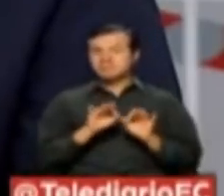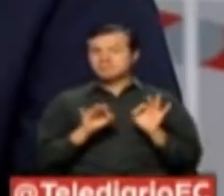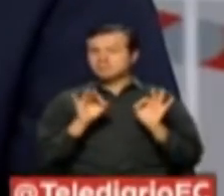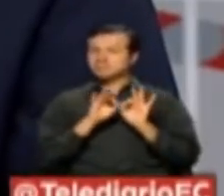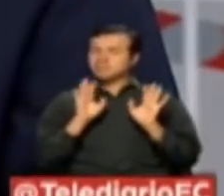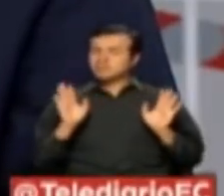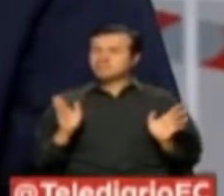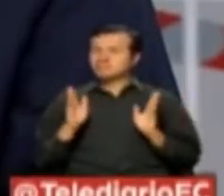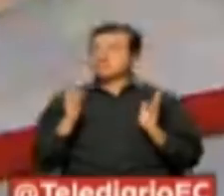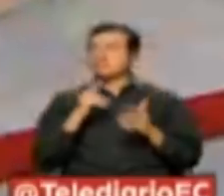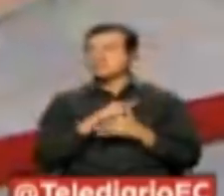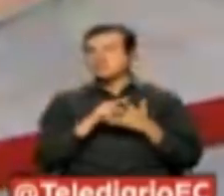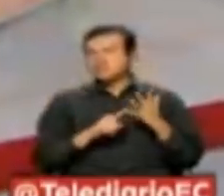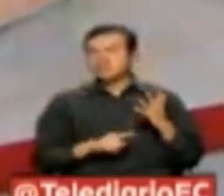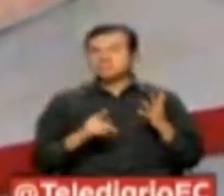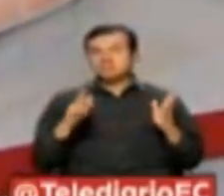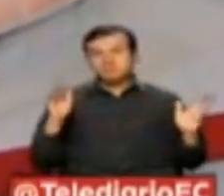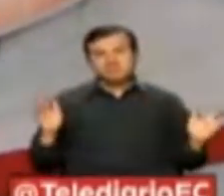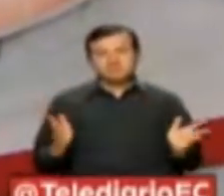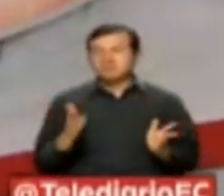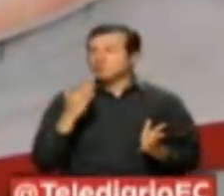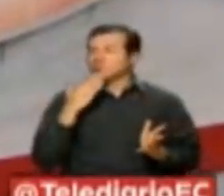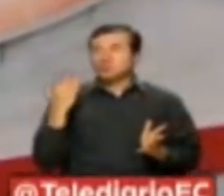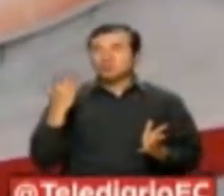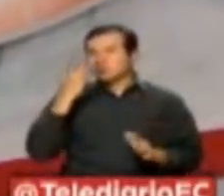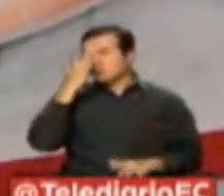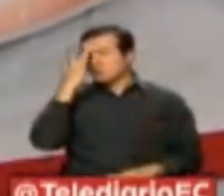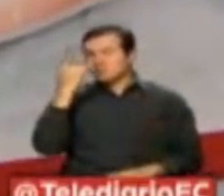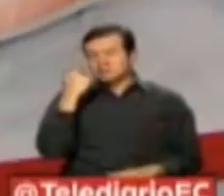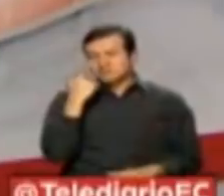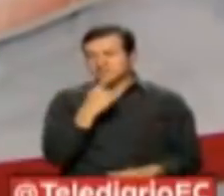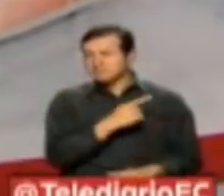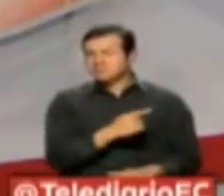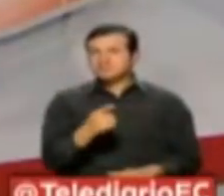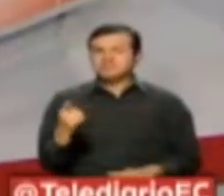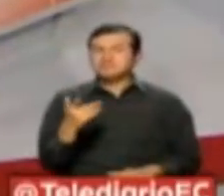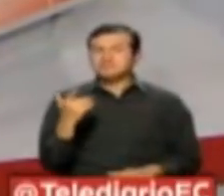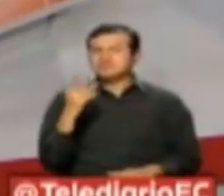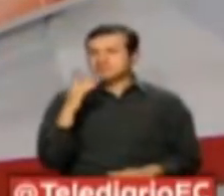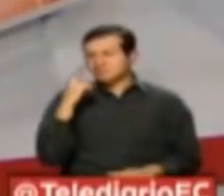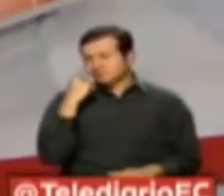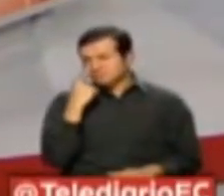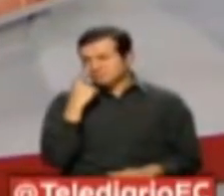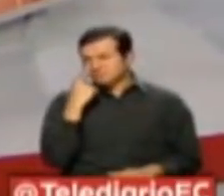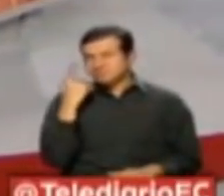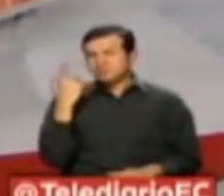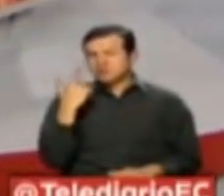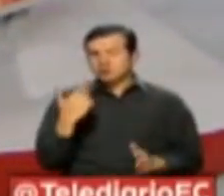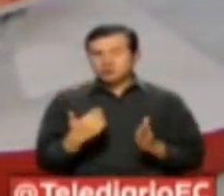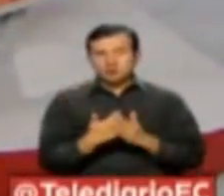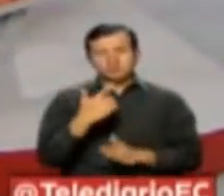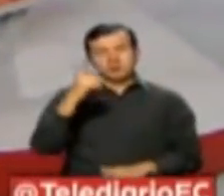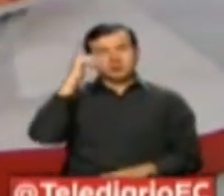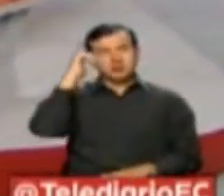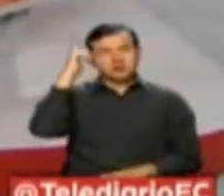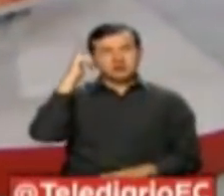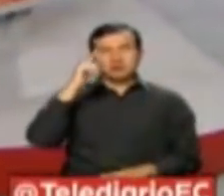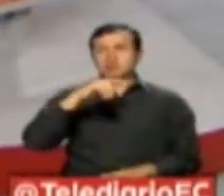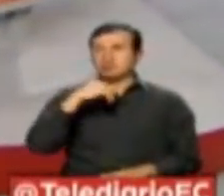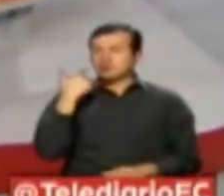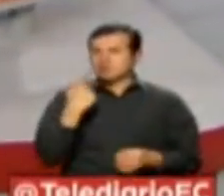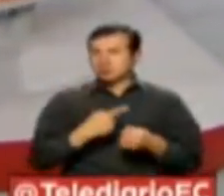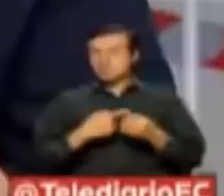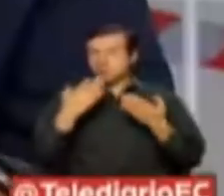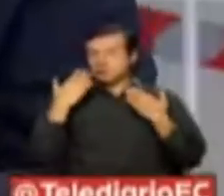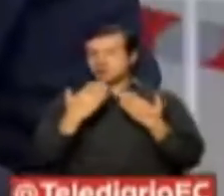los principales estímulos por dónde va la búsqueda de nuevos liderazgos tanto en quito